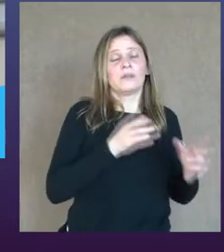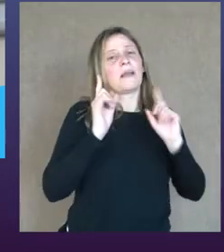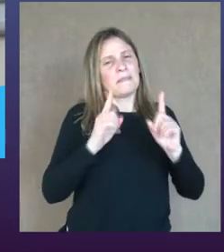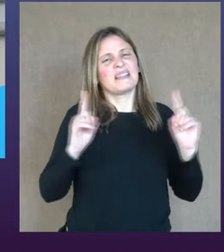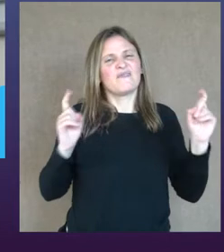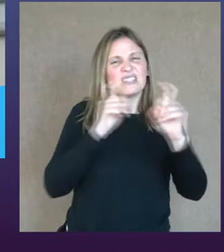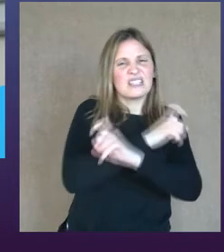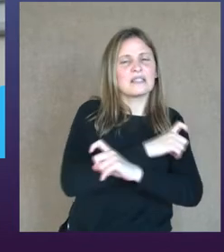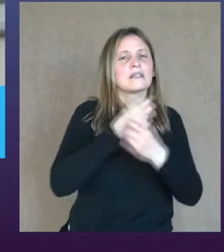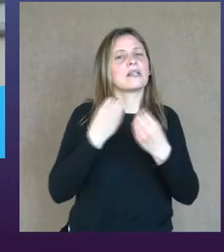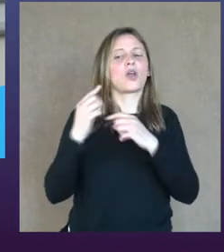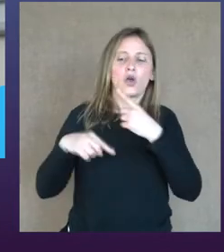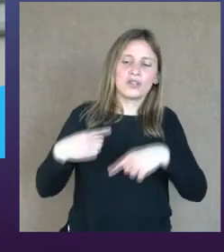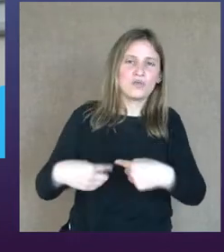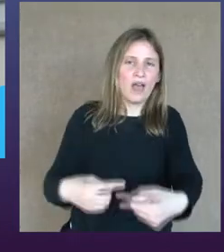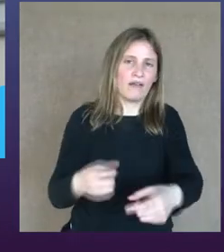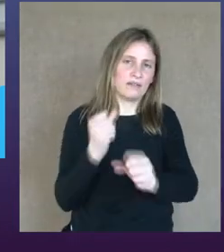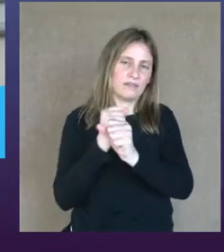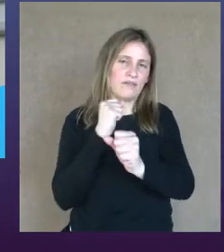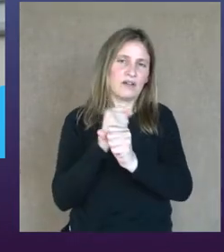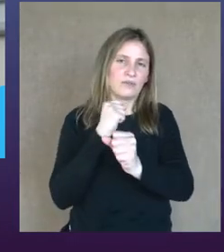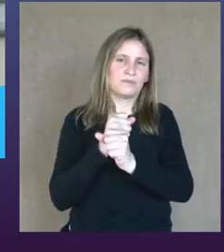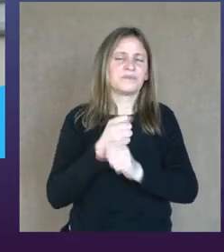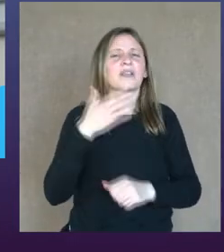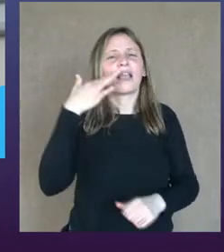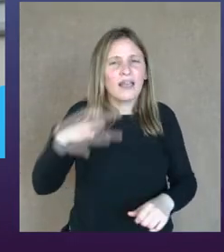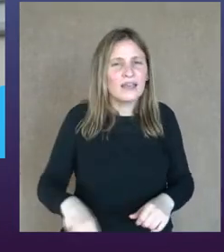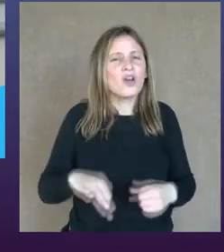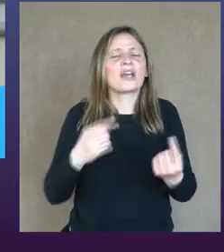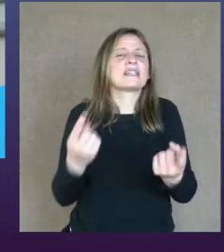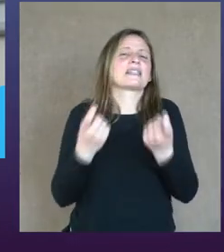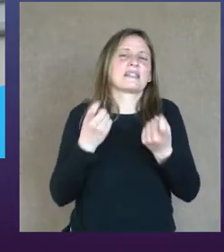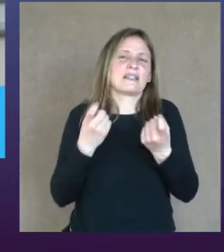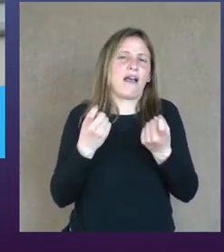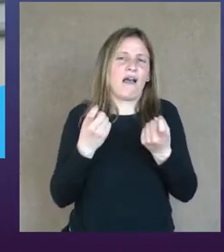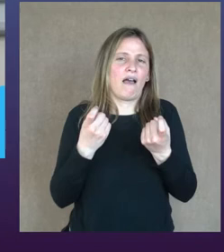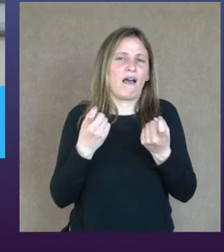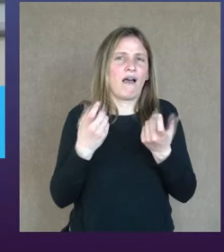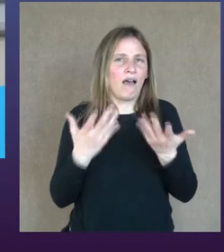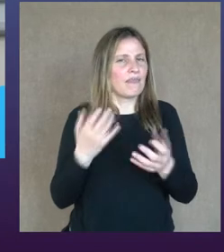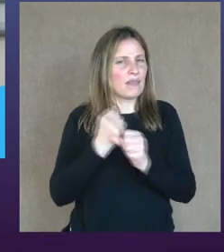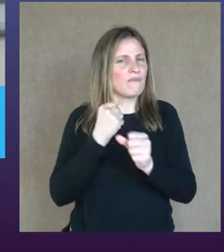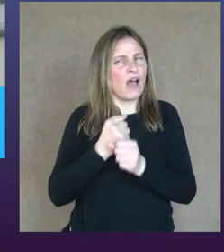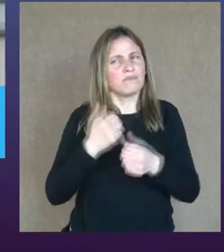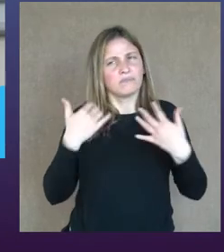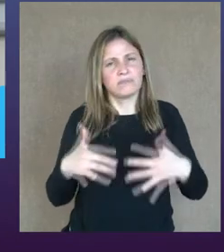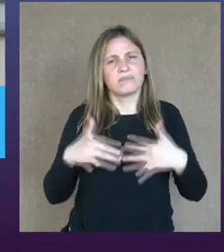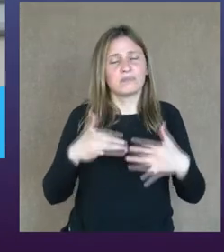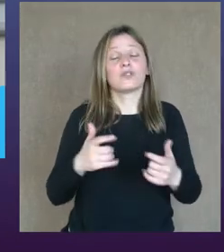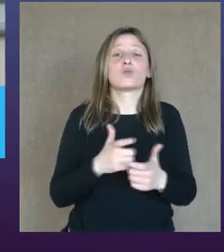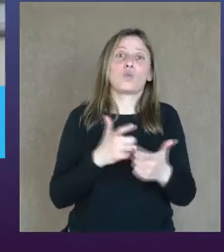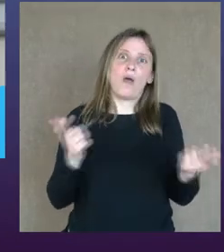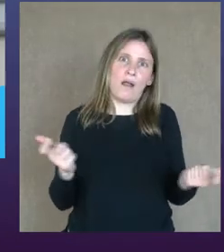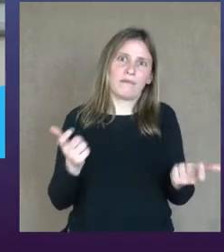difícil el tema de la continuidad del trabajo, ¿no? Creo que se necesita trabajar mucho, tener mucha suerte,